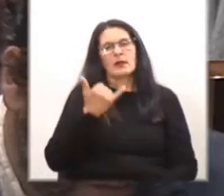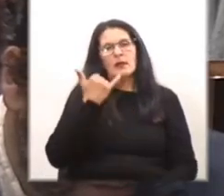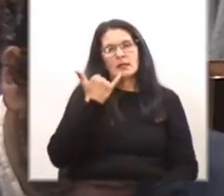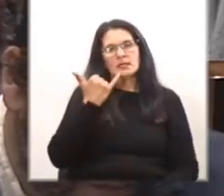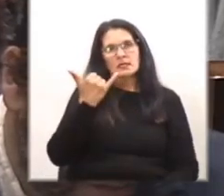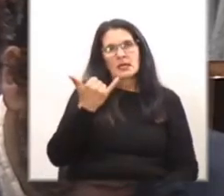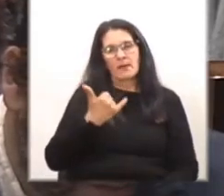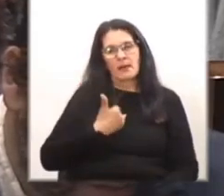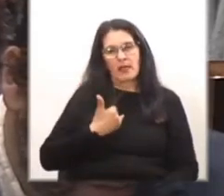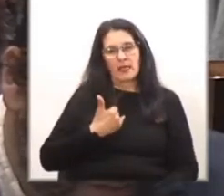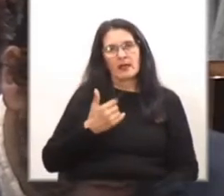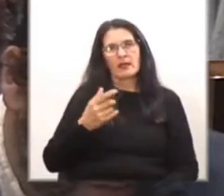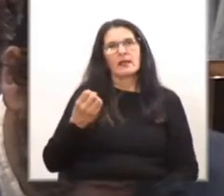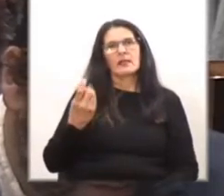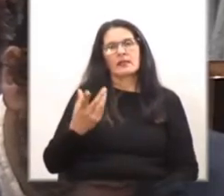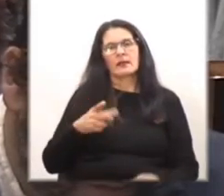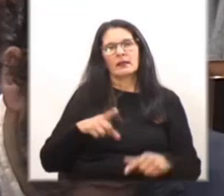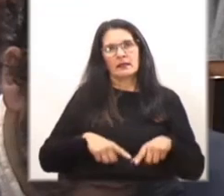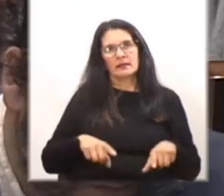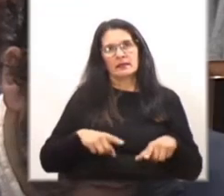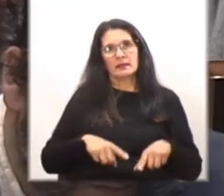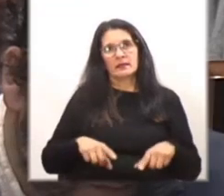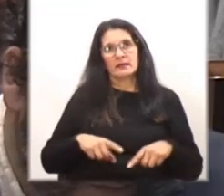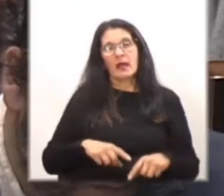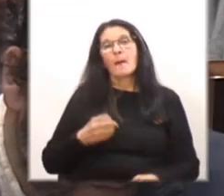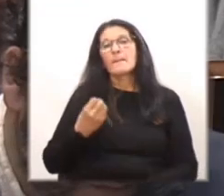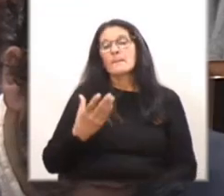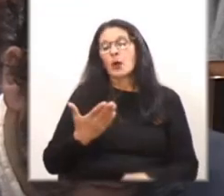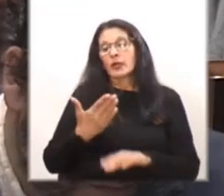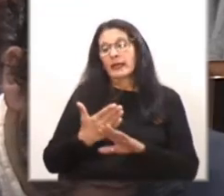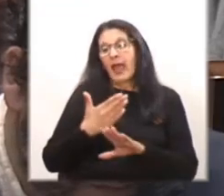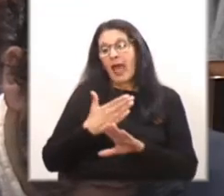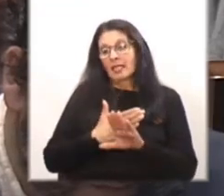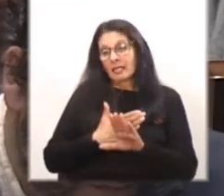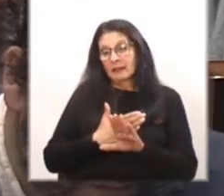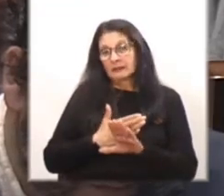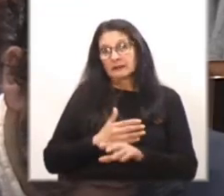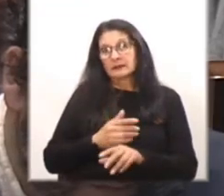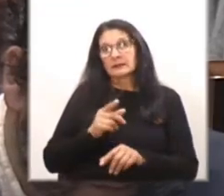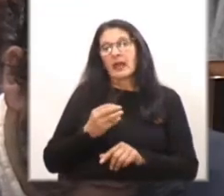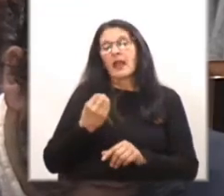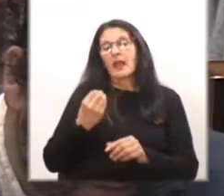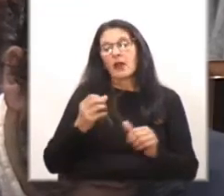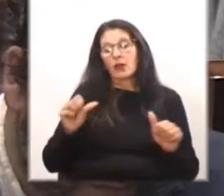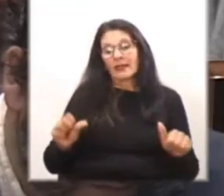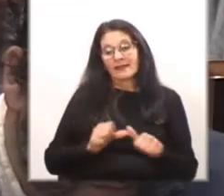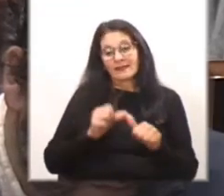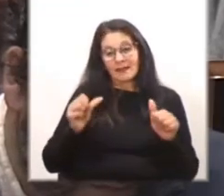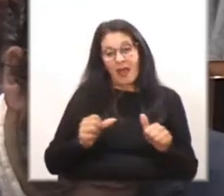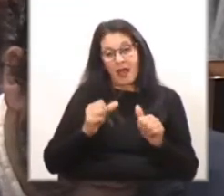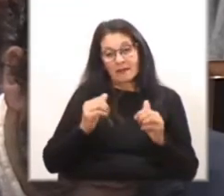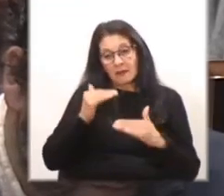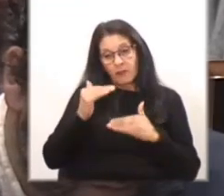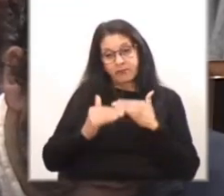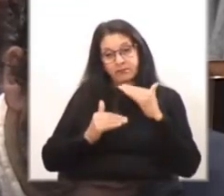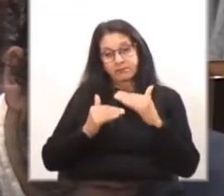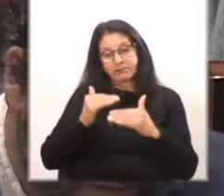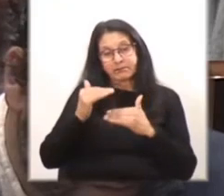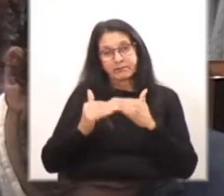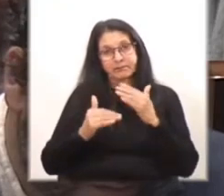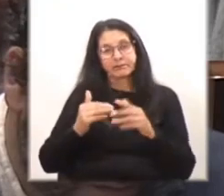que recibí ayer del señor canciller. Porque ante todo, la construcción tiene que